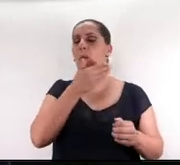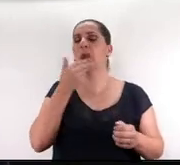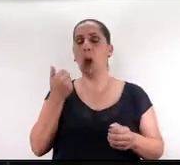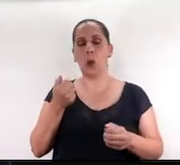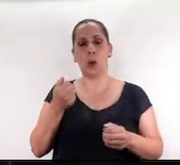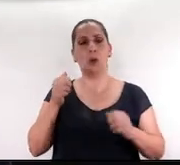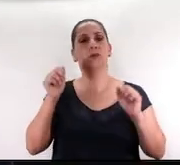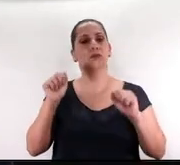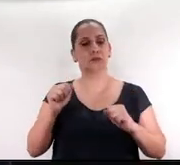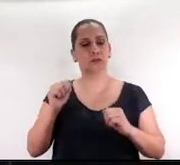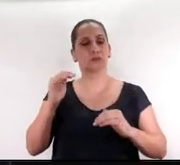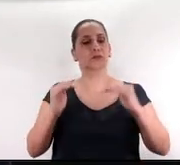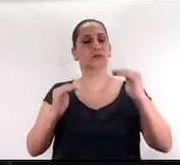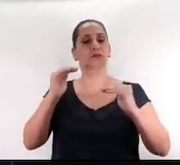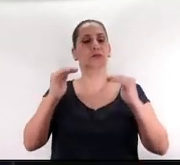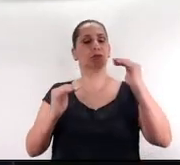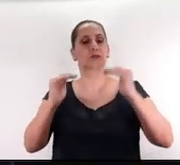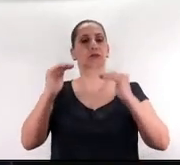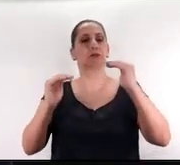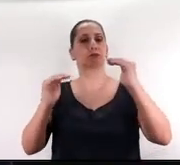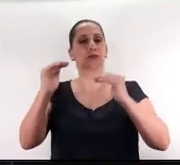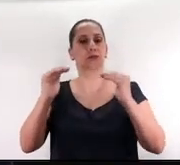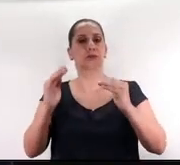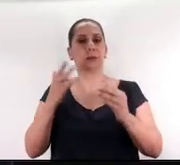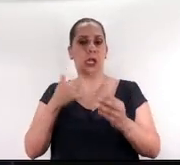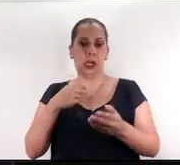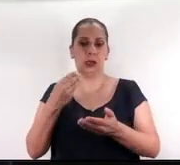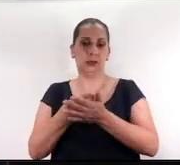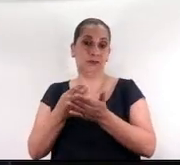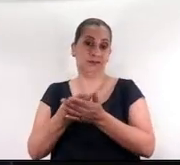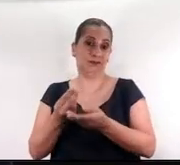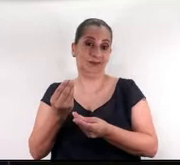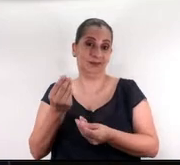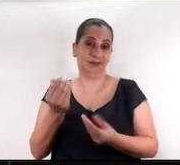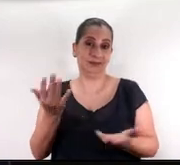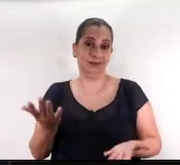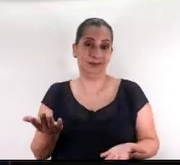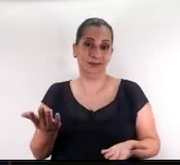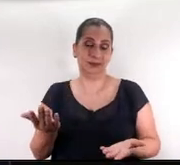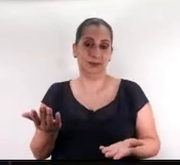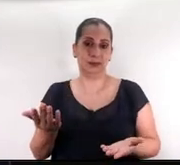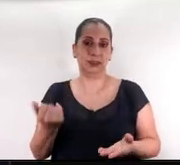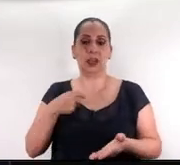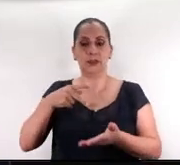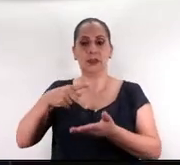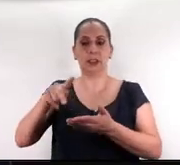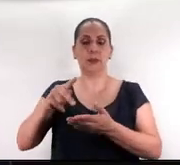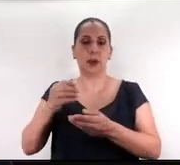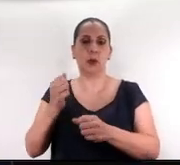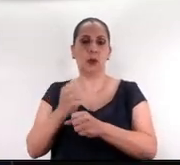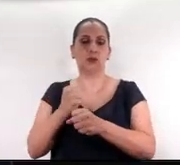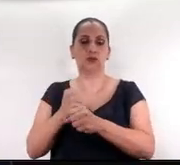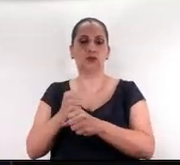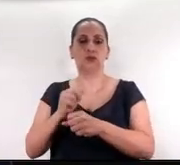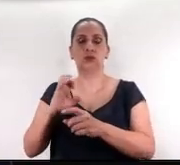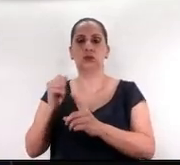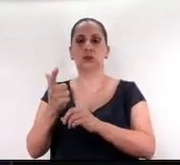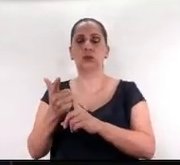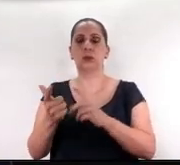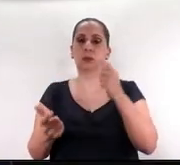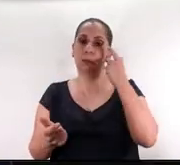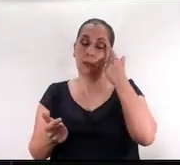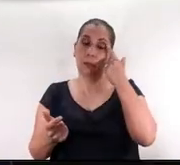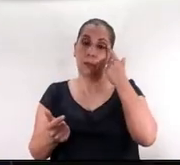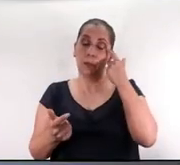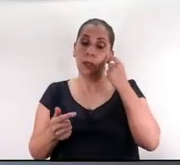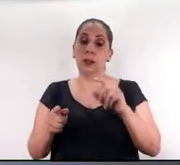suficiente lo que puede ser la caída en las tarifas de la seguridad social. También